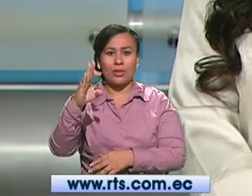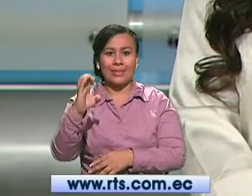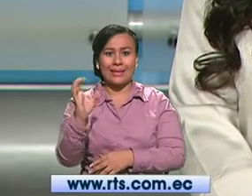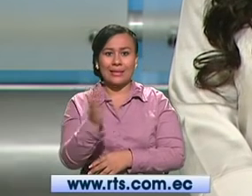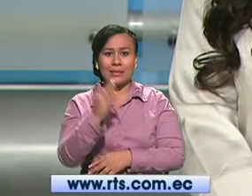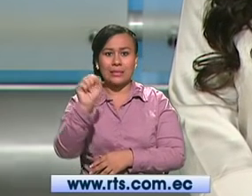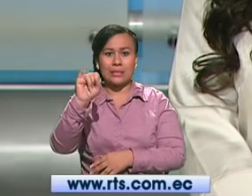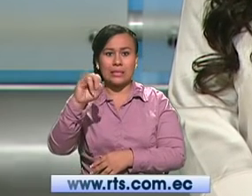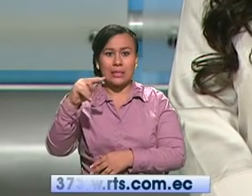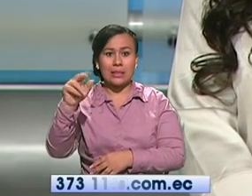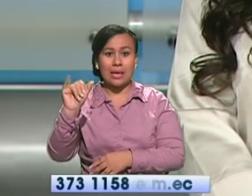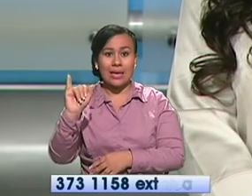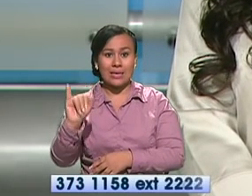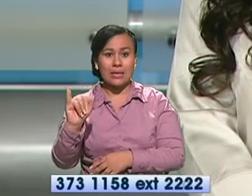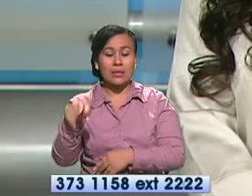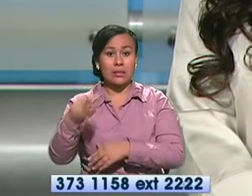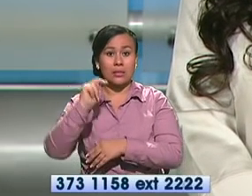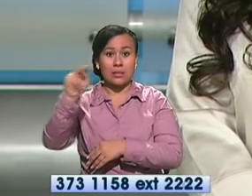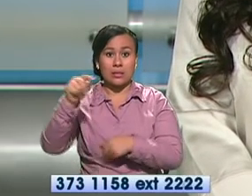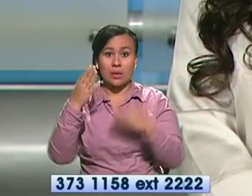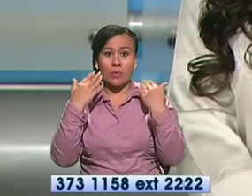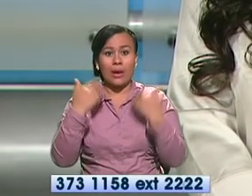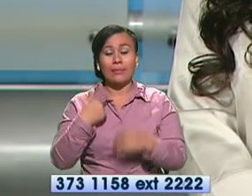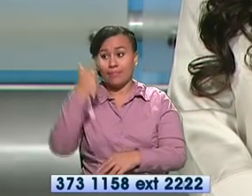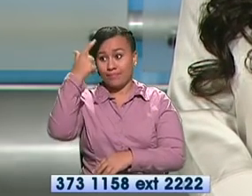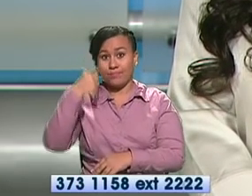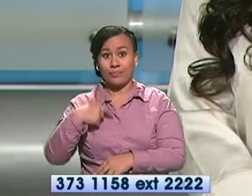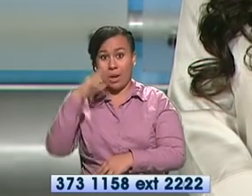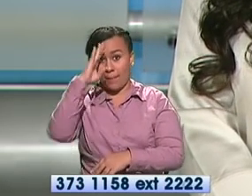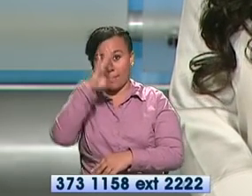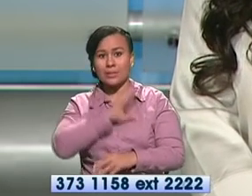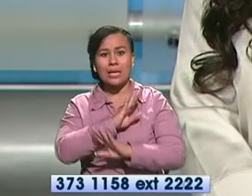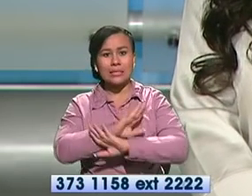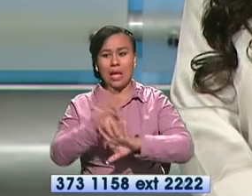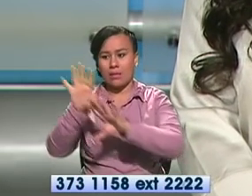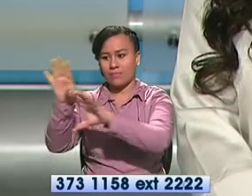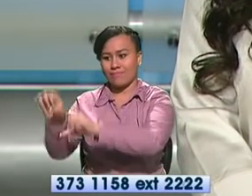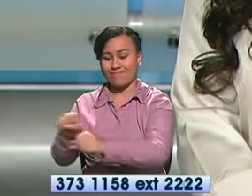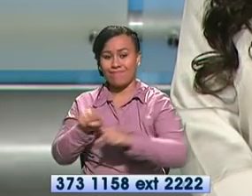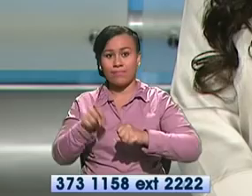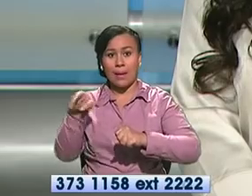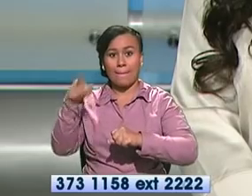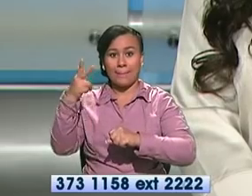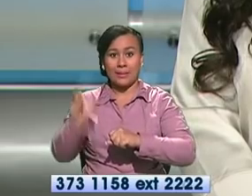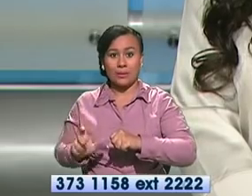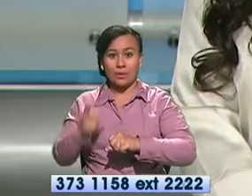Guayaquil. La policía detuvo al autor de los disparos, quien ya cuenta con prisión preventiva.